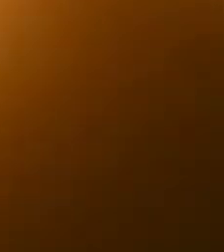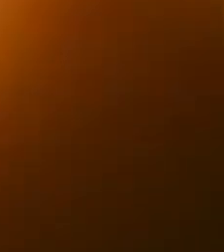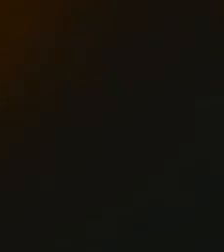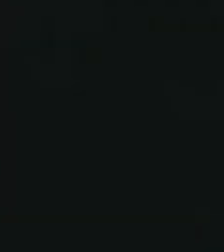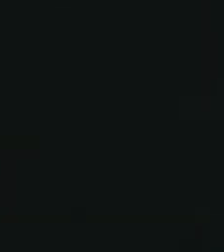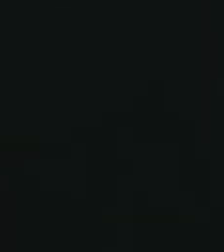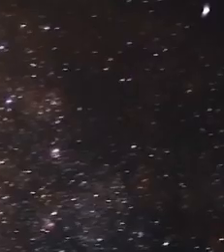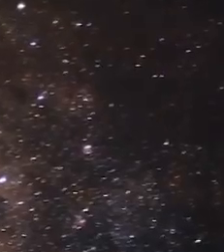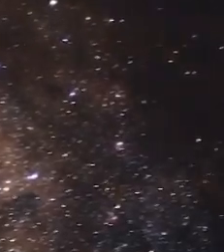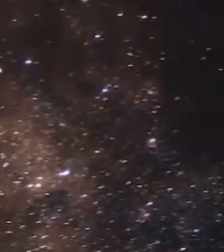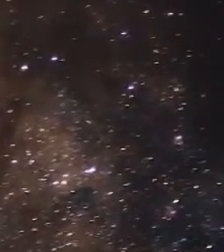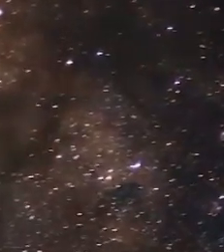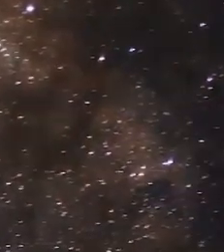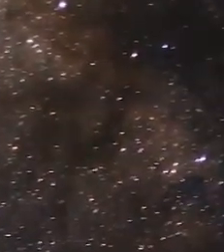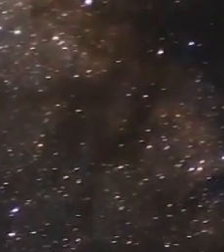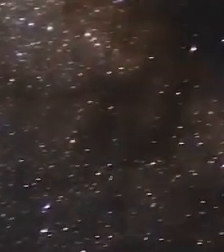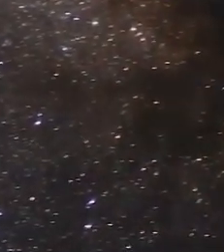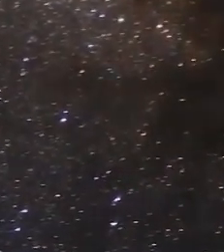ciudadanía